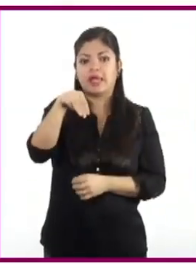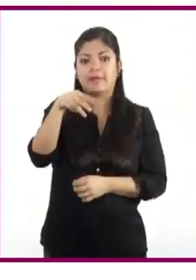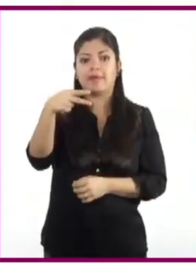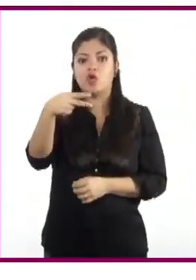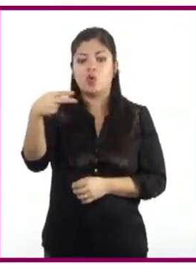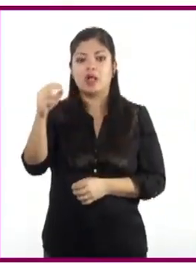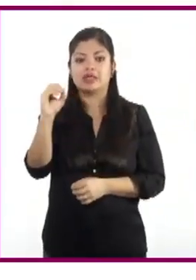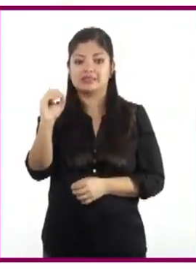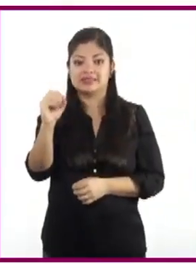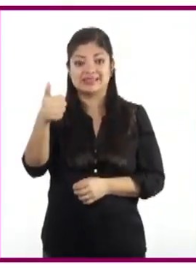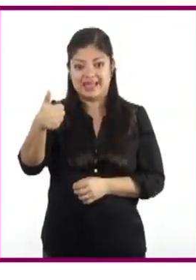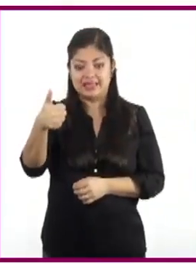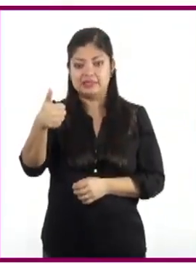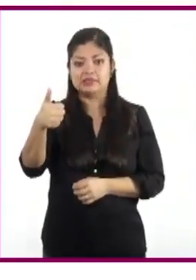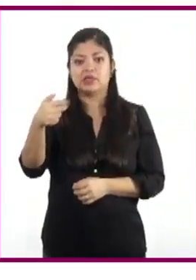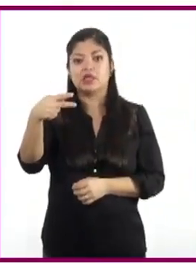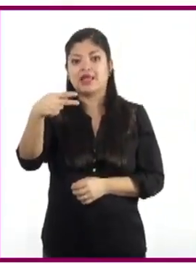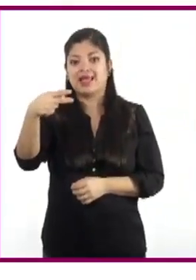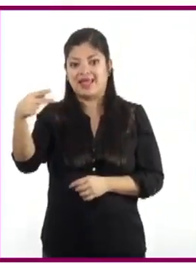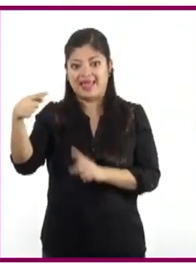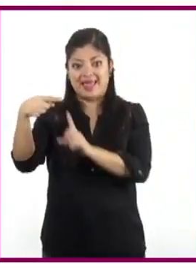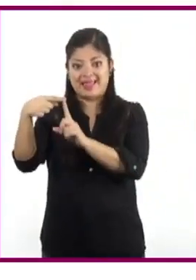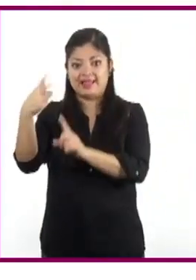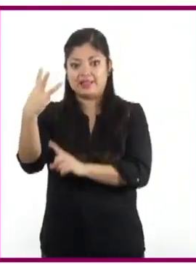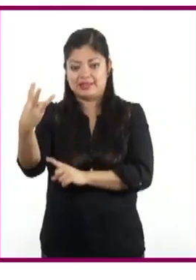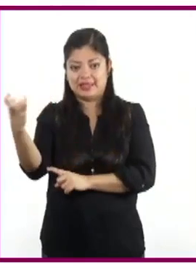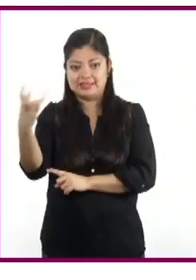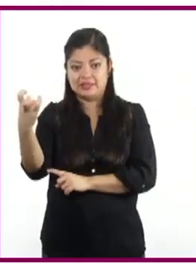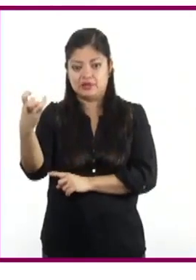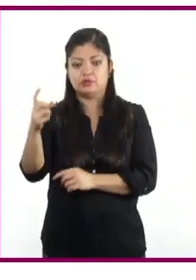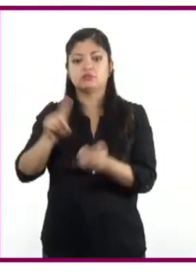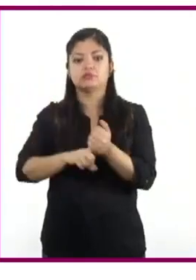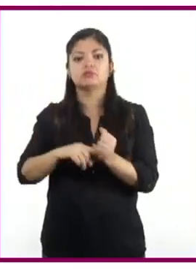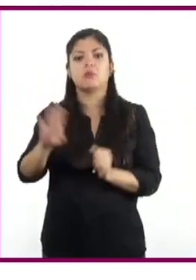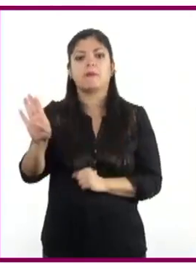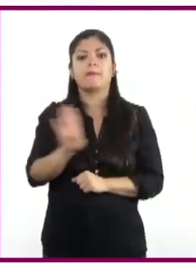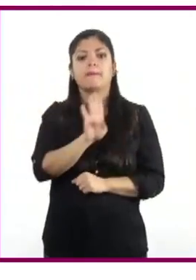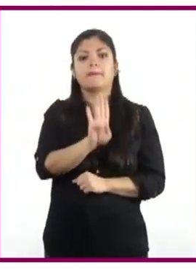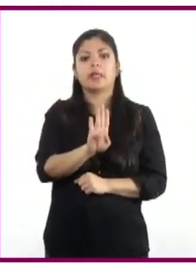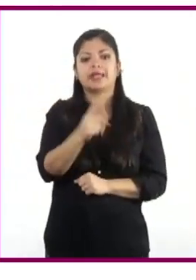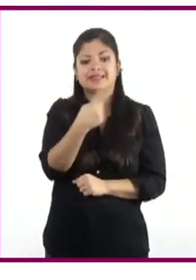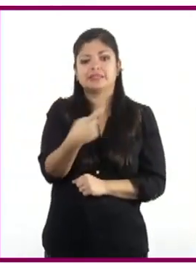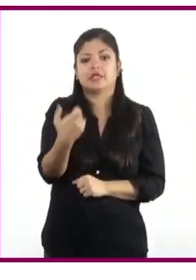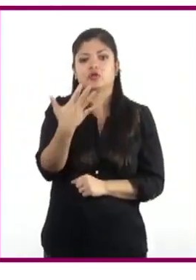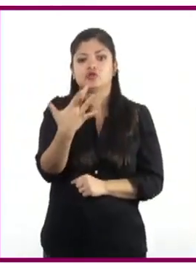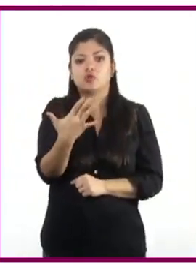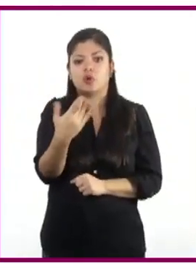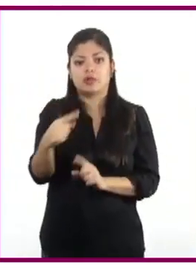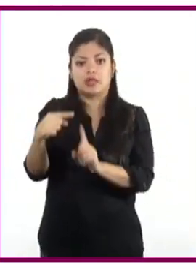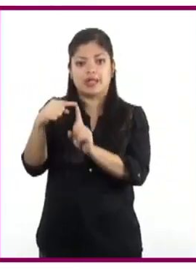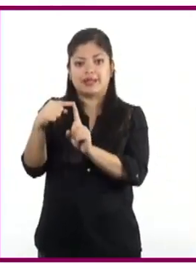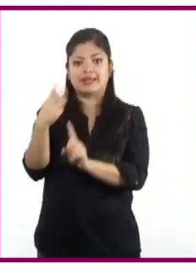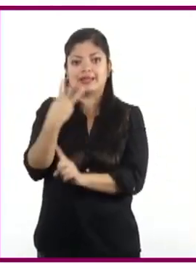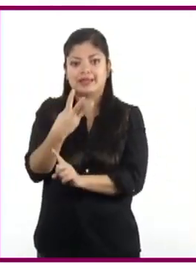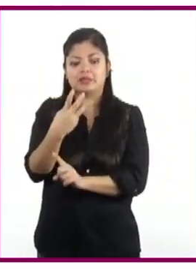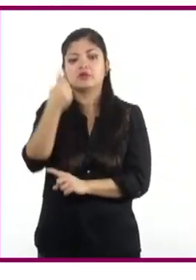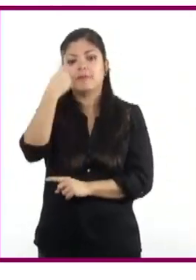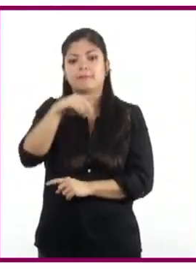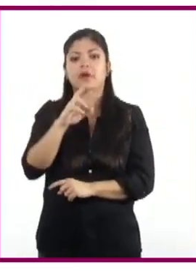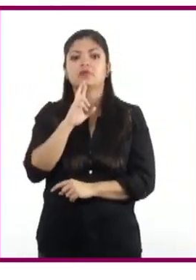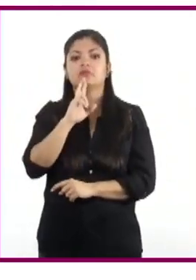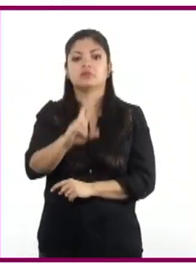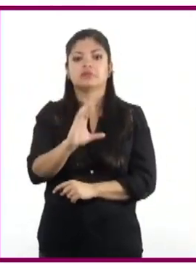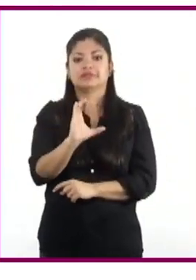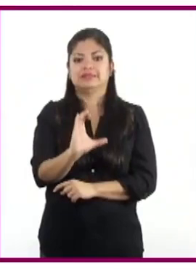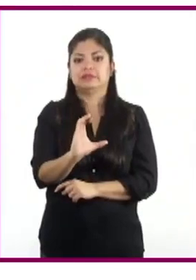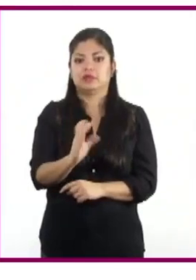6 entre 300 para el inciso b y 150 entre 3 para el inciso c.